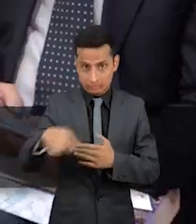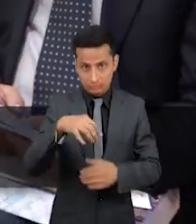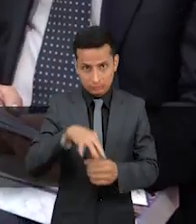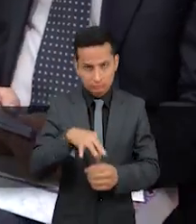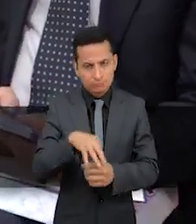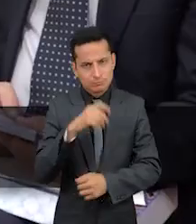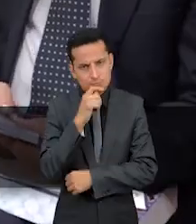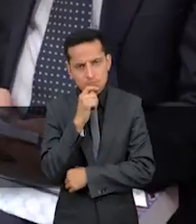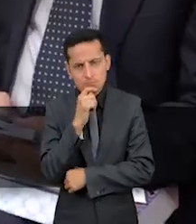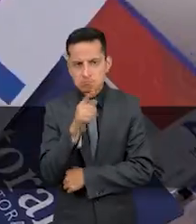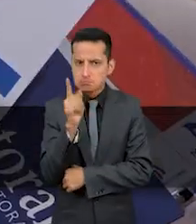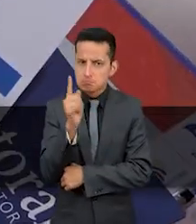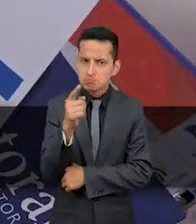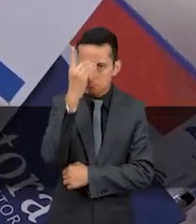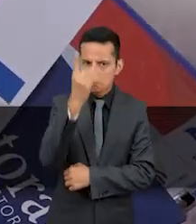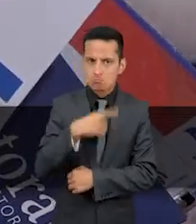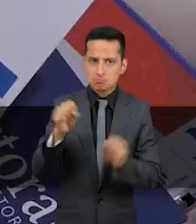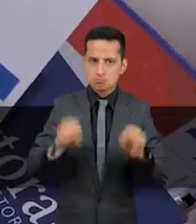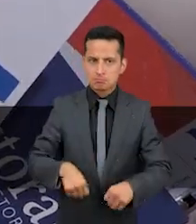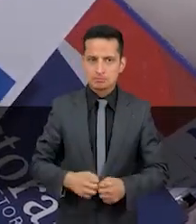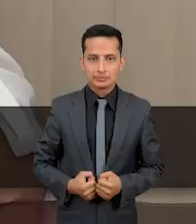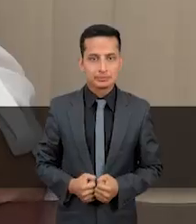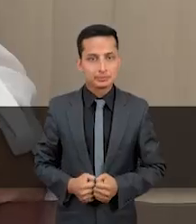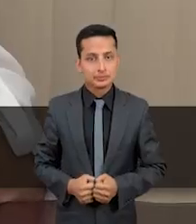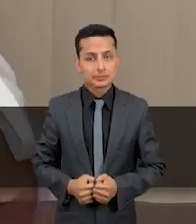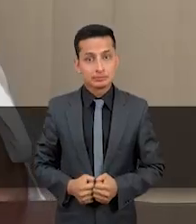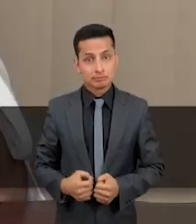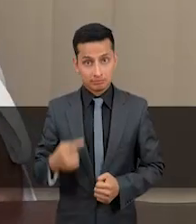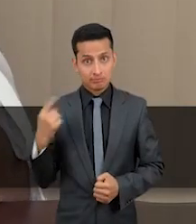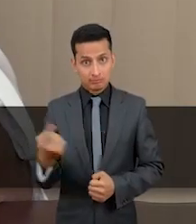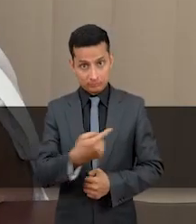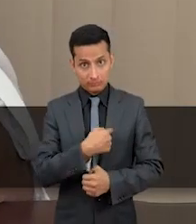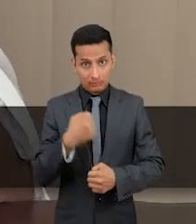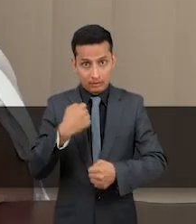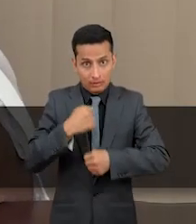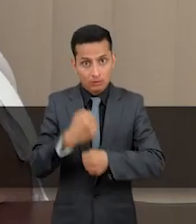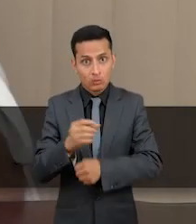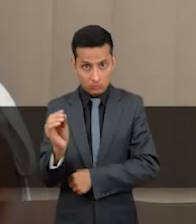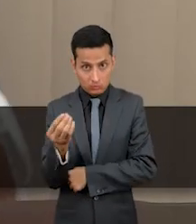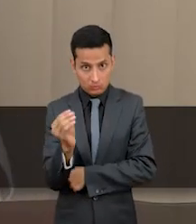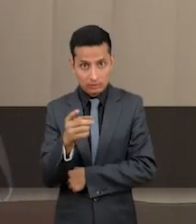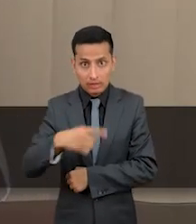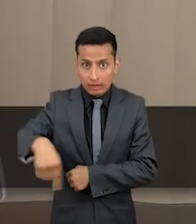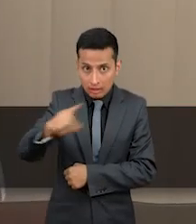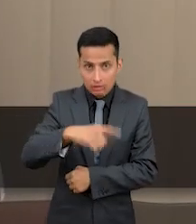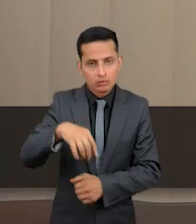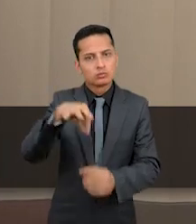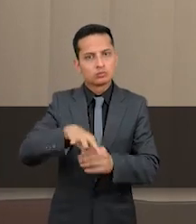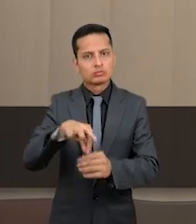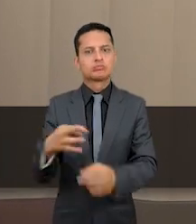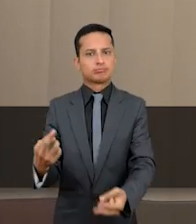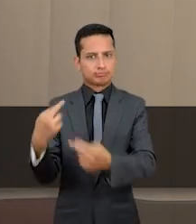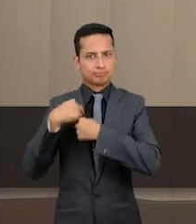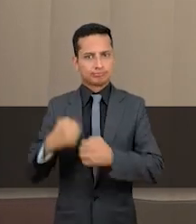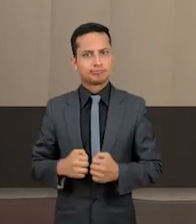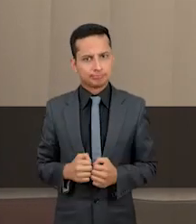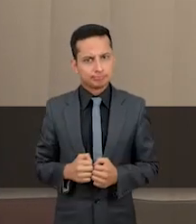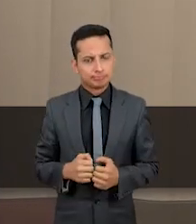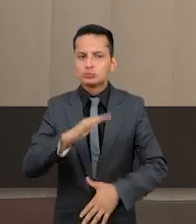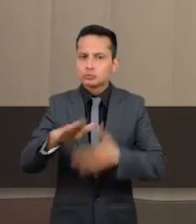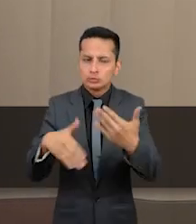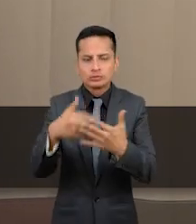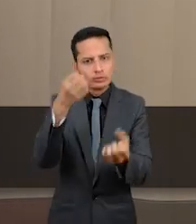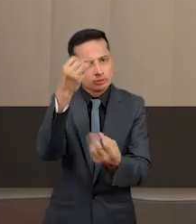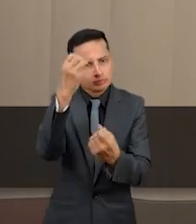ejercer su derecho al sufragio de manera facultativa. Nosotros estamos trabajando con los jóvenes para que ellos den un voto